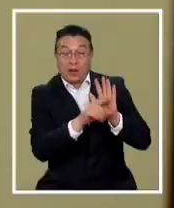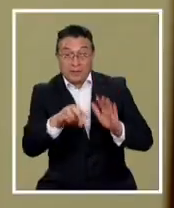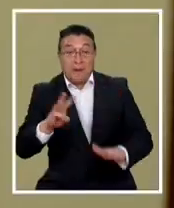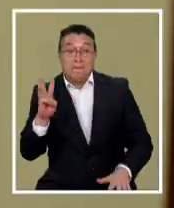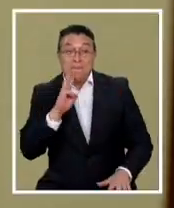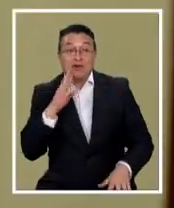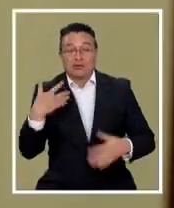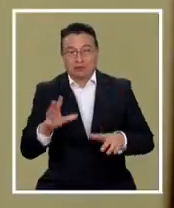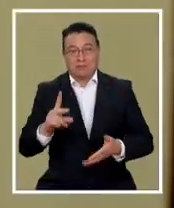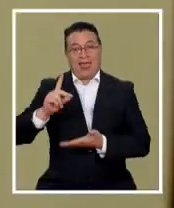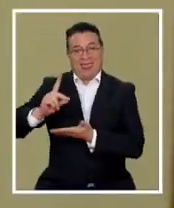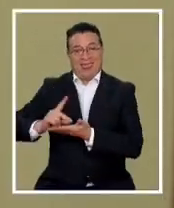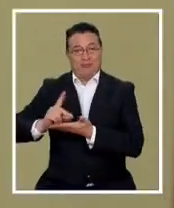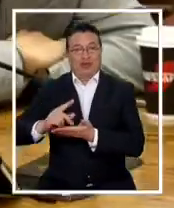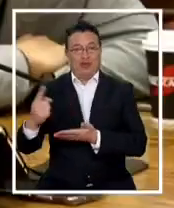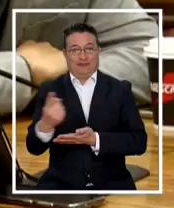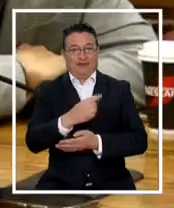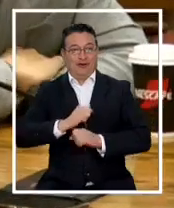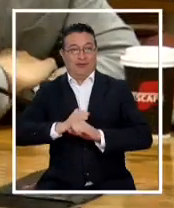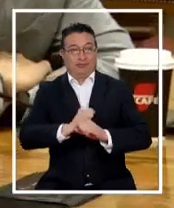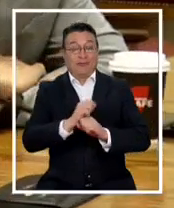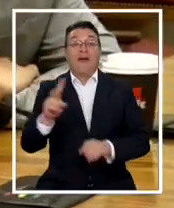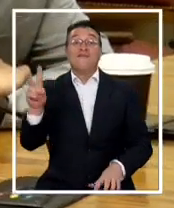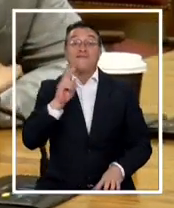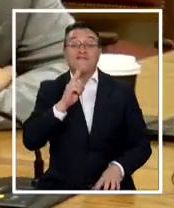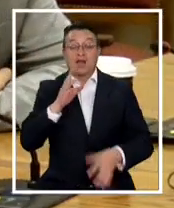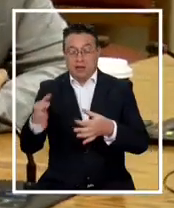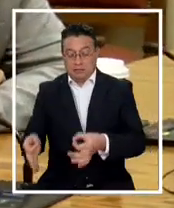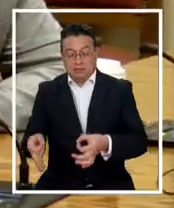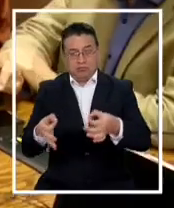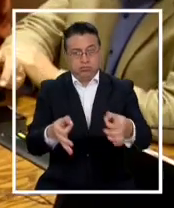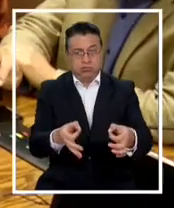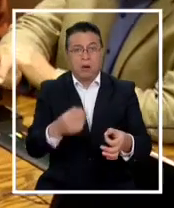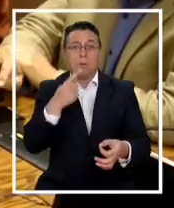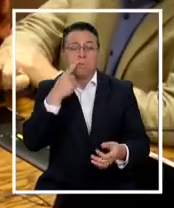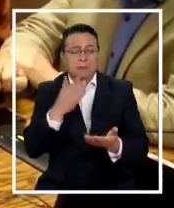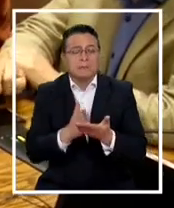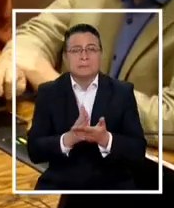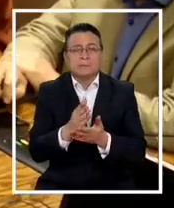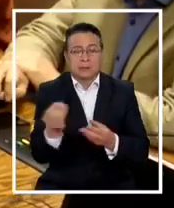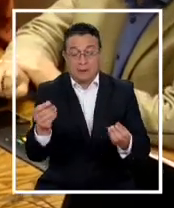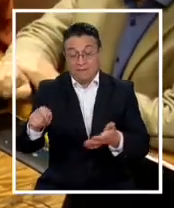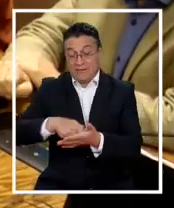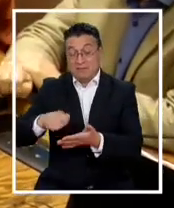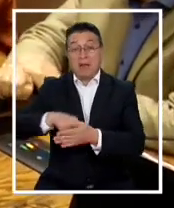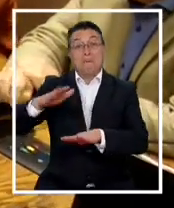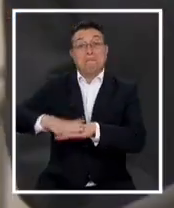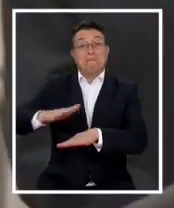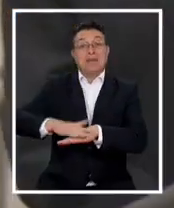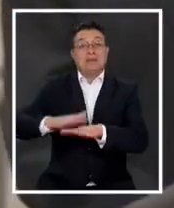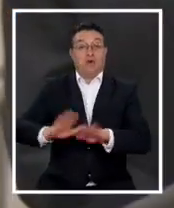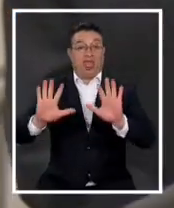se reunió un grupo de diputados de oposición y este viernes presentarían un borrador. La acción requiere la firma de un mínimo de